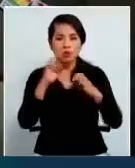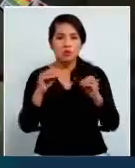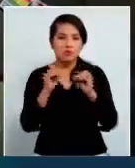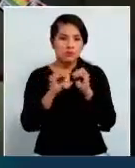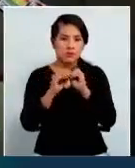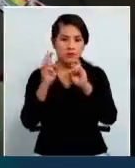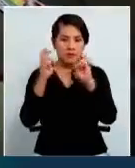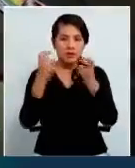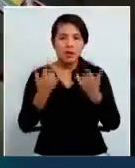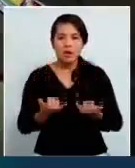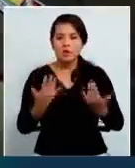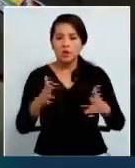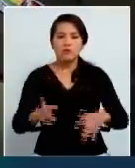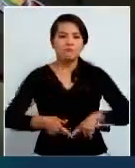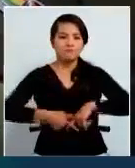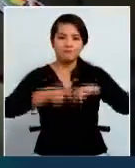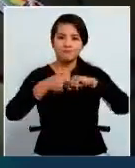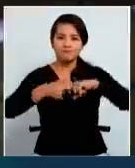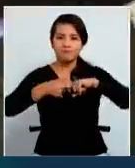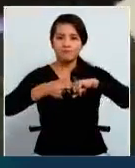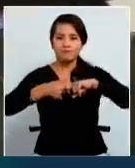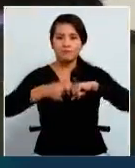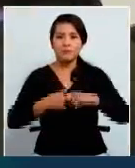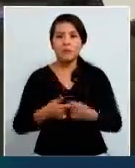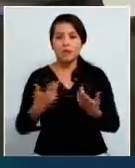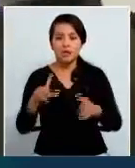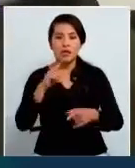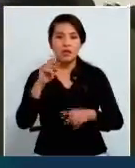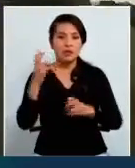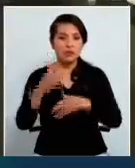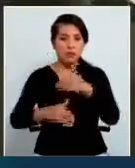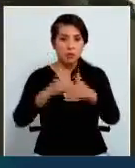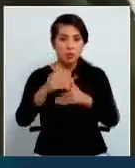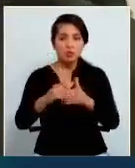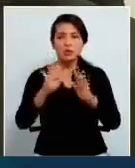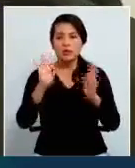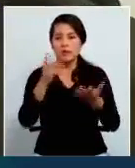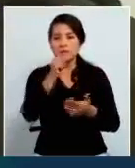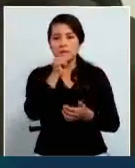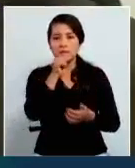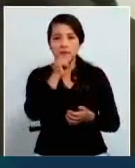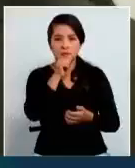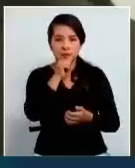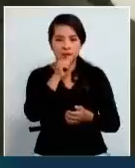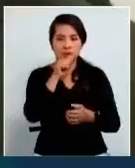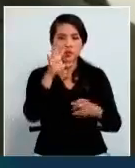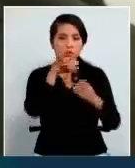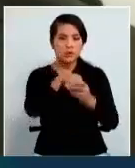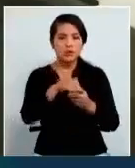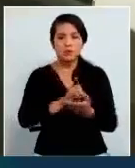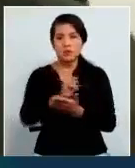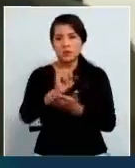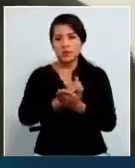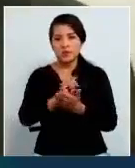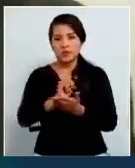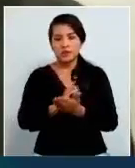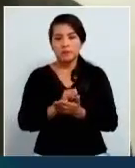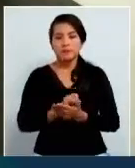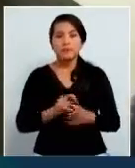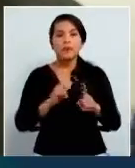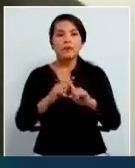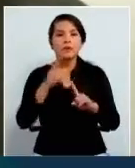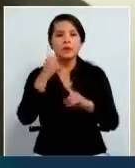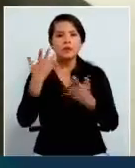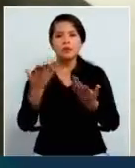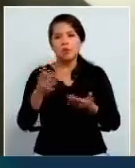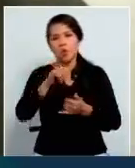peritos provocó esta suspensión. Este proceso fue declarado en reserva. Y están interviniendo en la posibilidad de que la señora